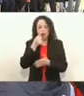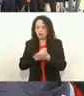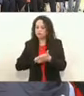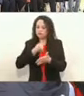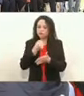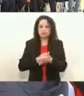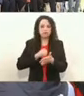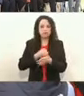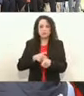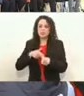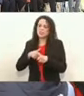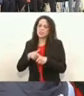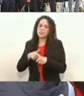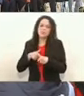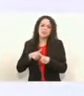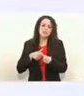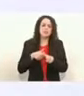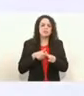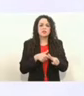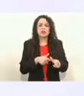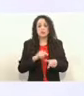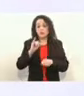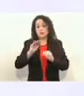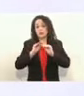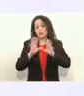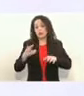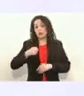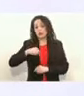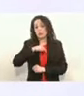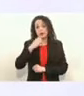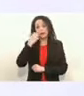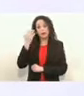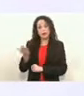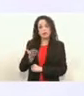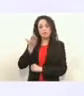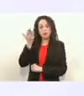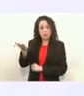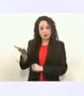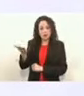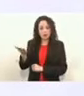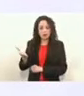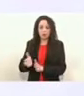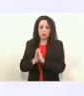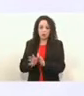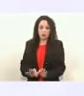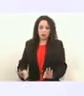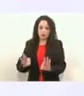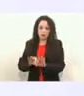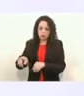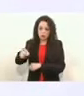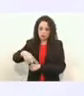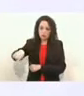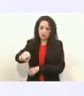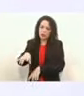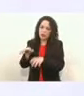Desde luego que hacemos una petición que se atienda a esos